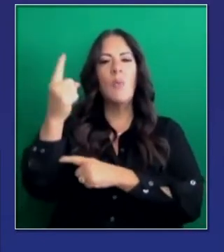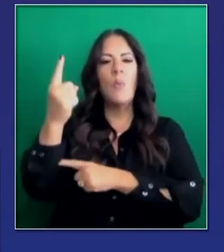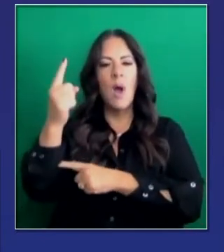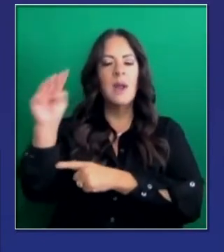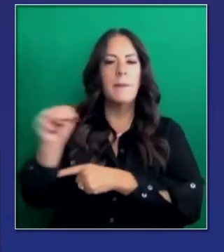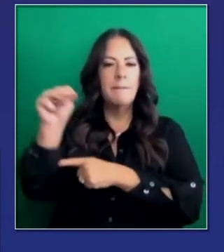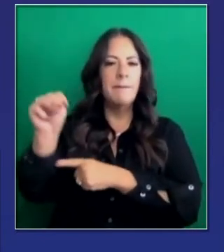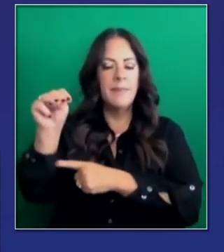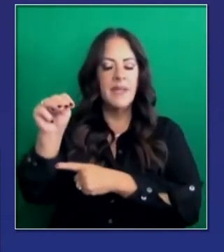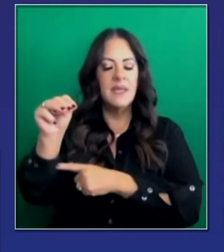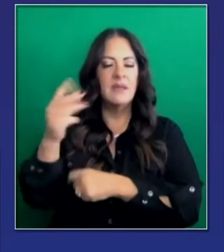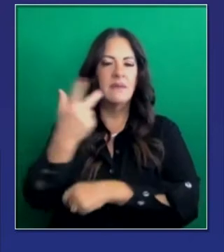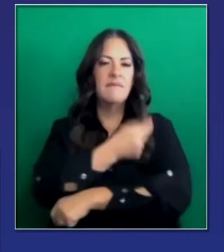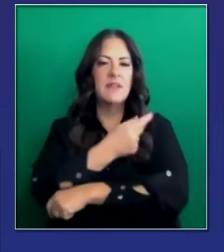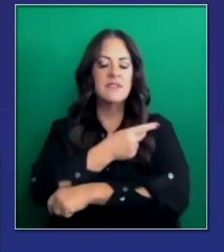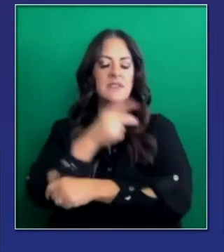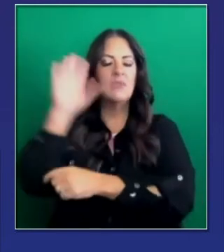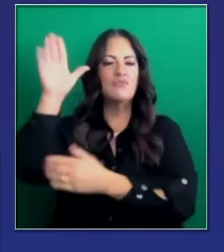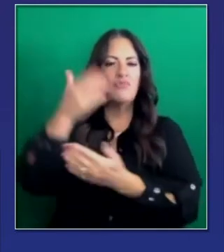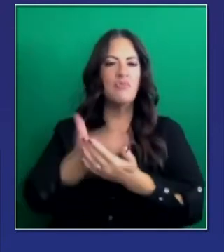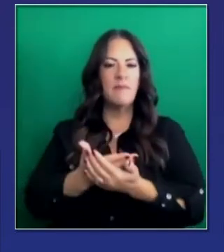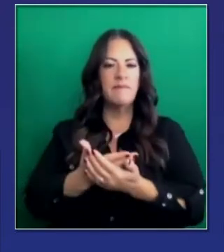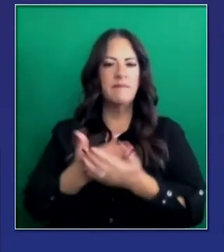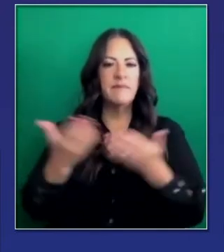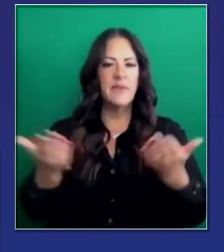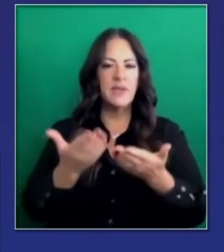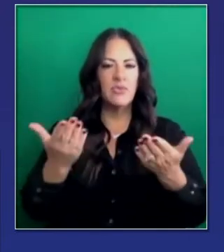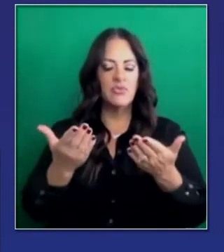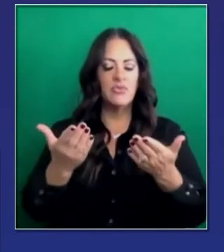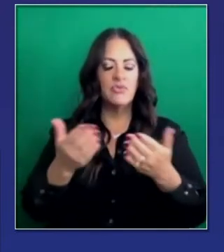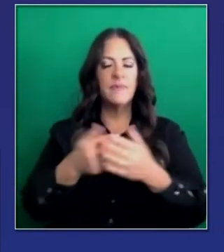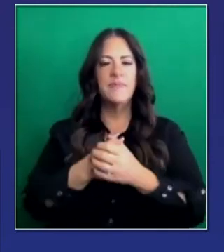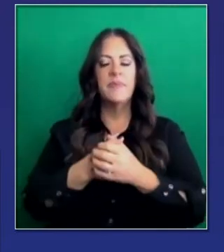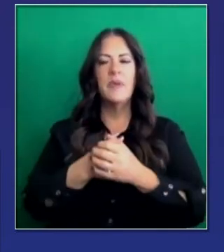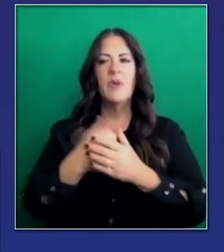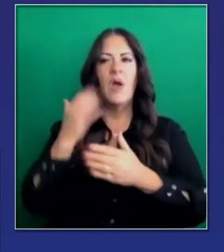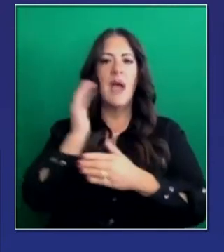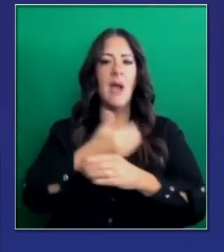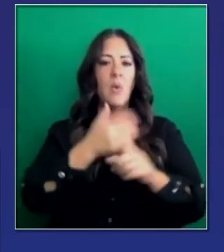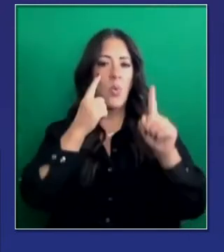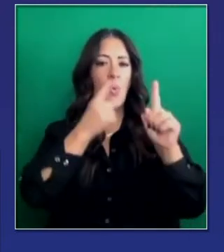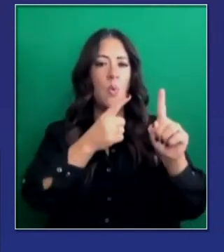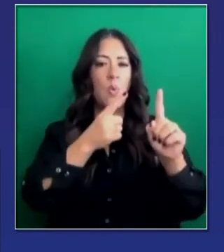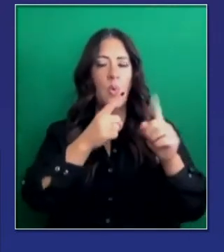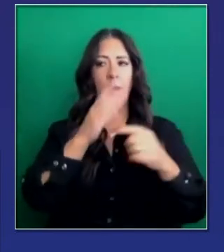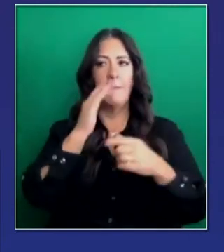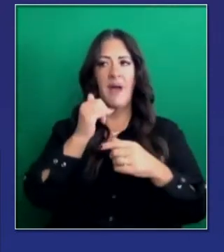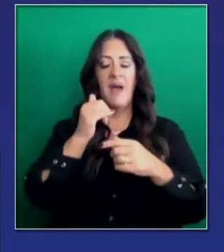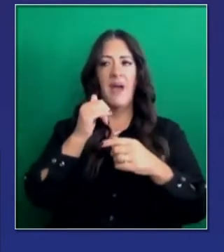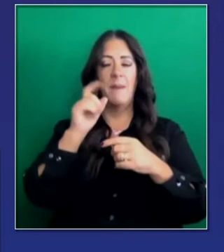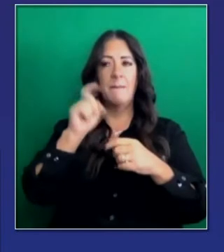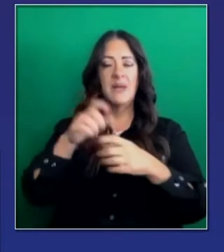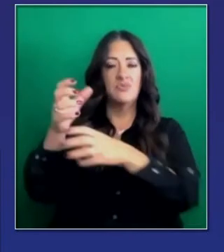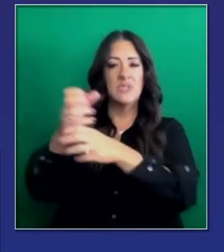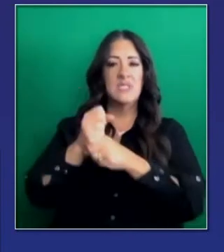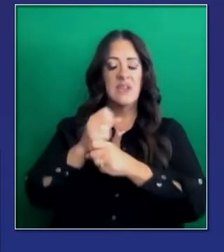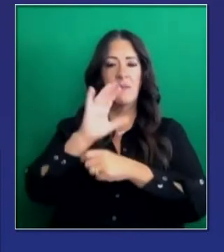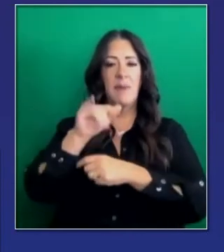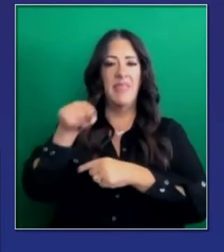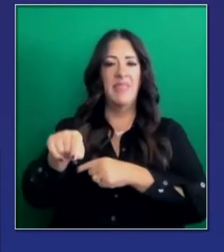este es el objetivo que anunciamos la semana pasada y el objetivo es una fecha límite que es este fin de semana